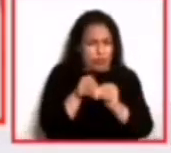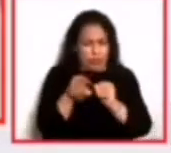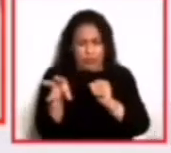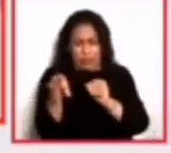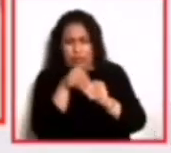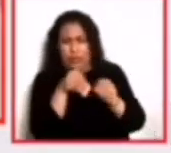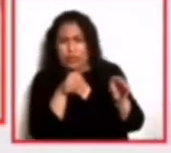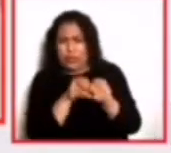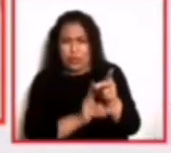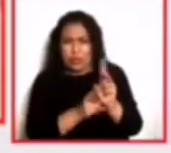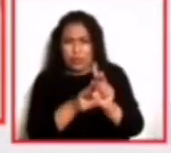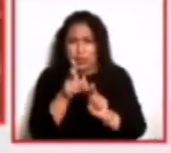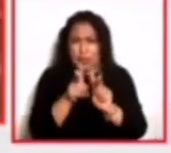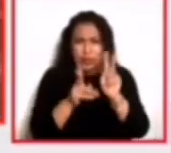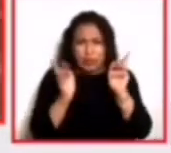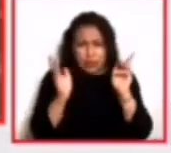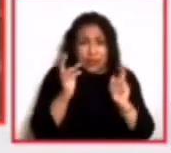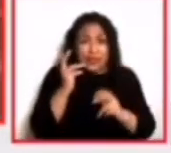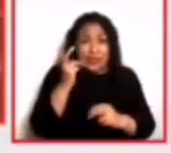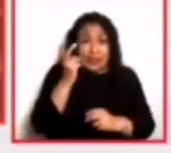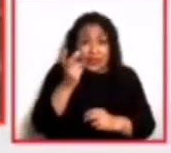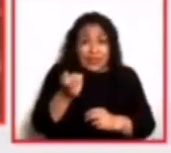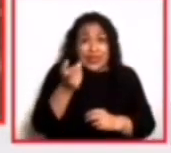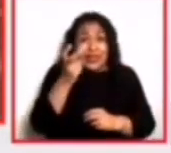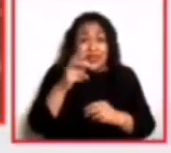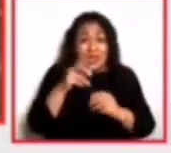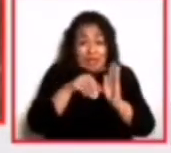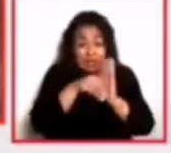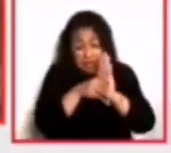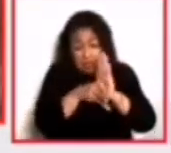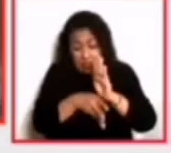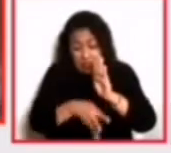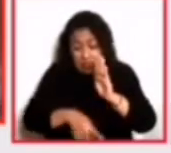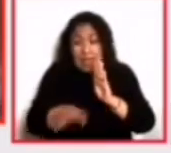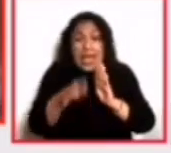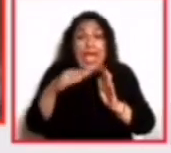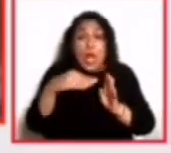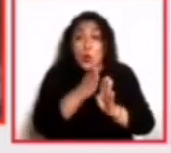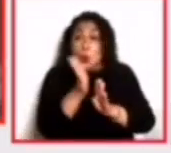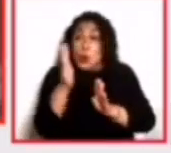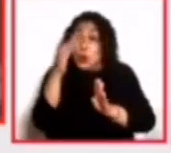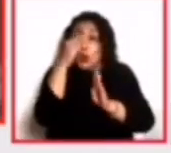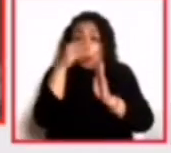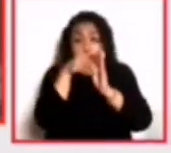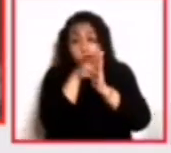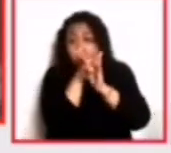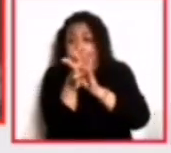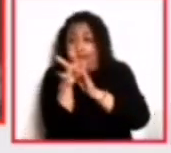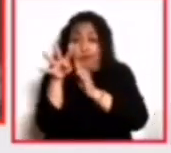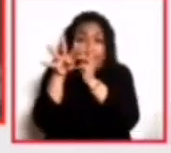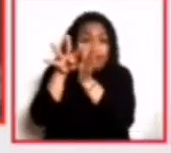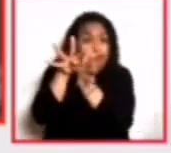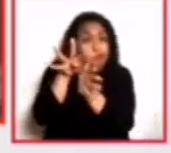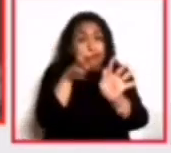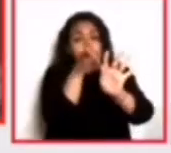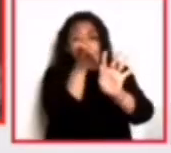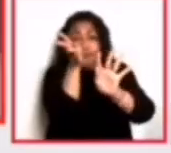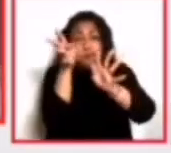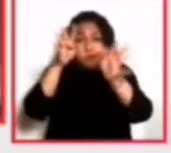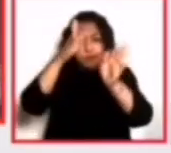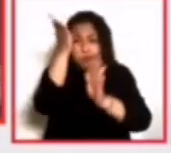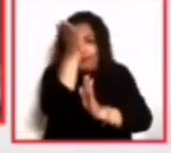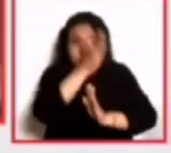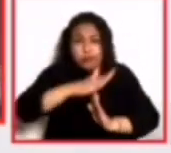que pone sus raíces en las grietas y en las fisuras y empieza